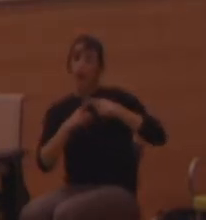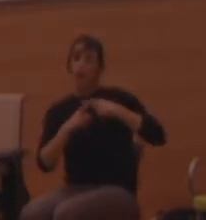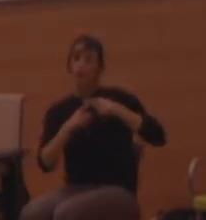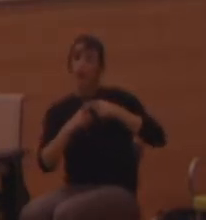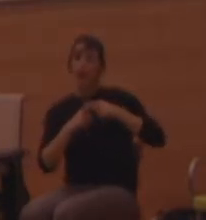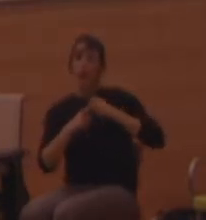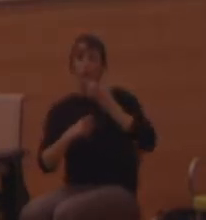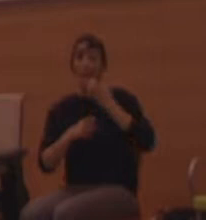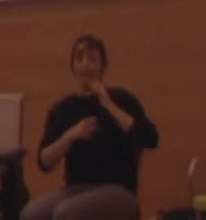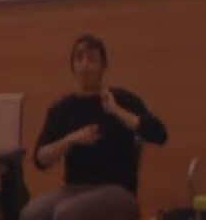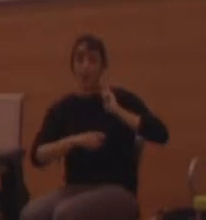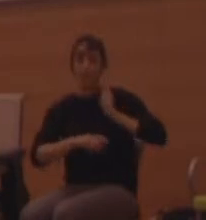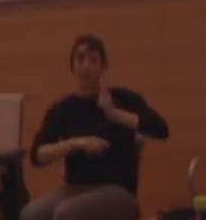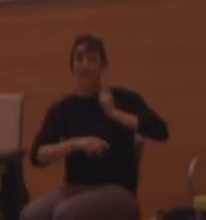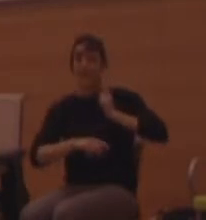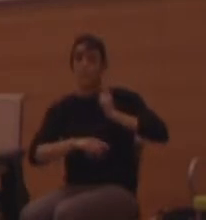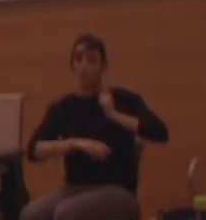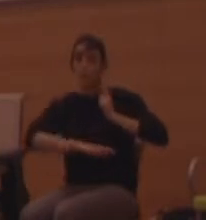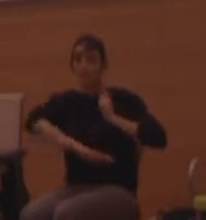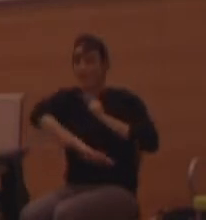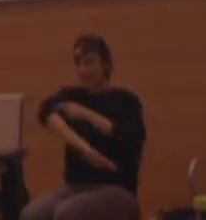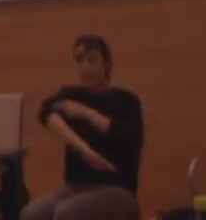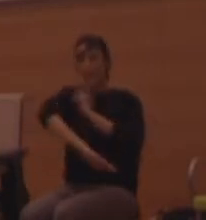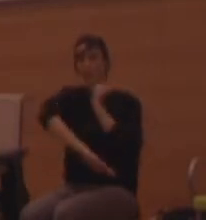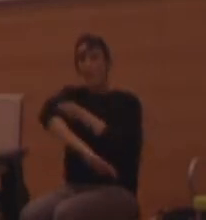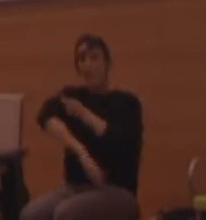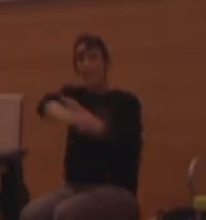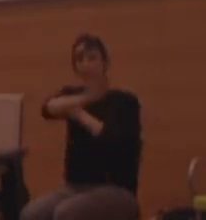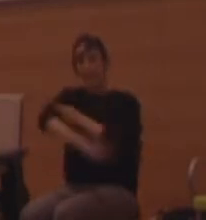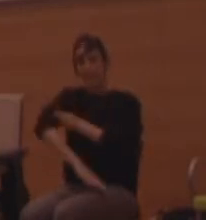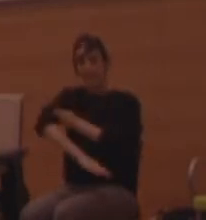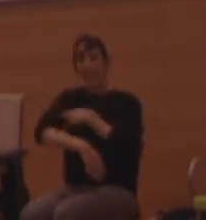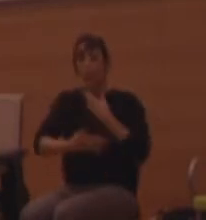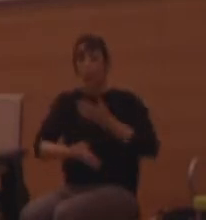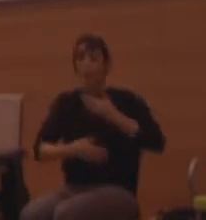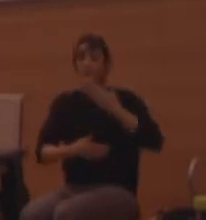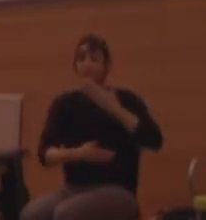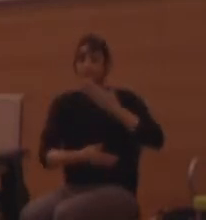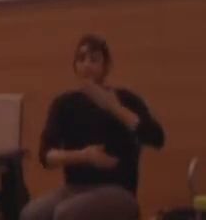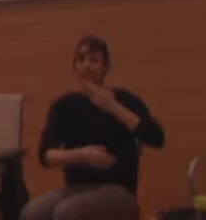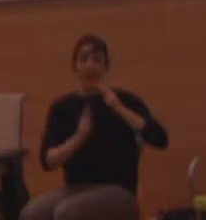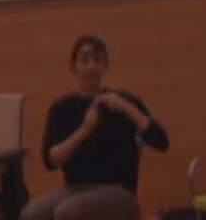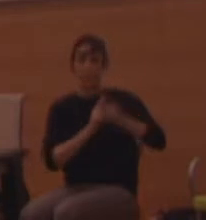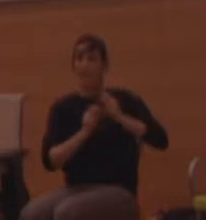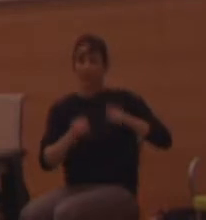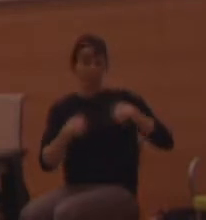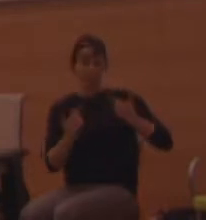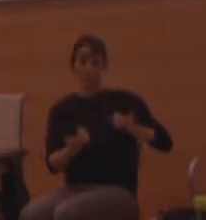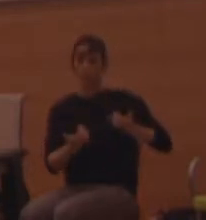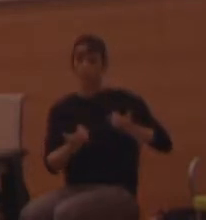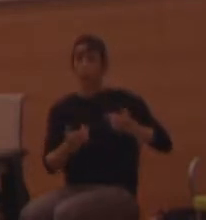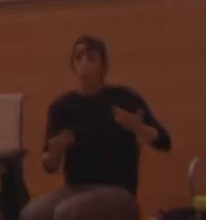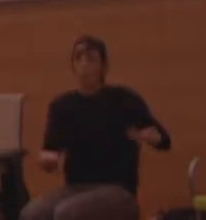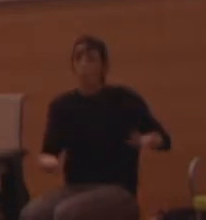del martillo de reflejos, lo pasamos de adelante a atrás y la respuesta natural del paciente va a ser